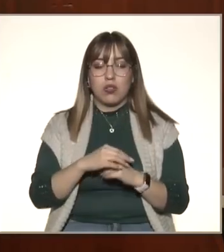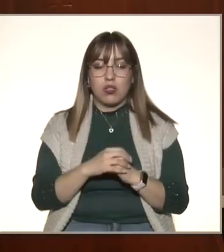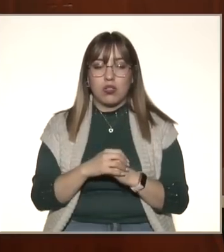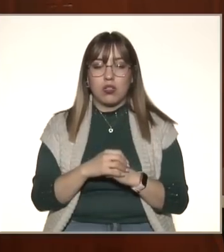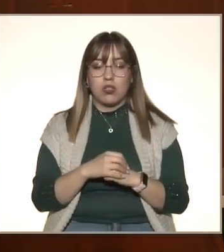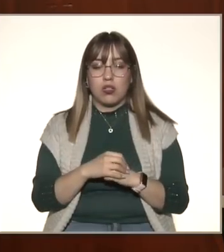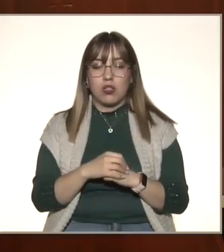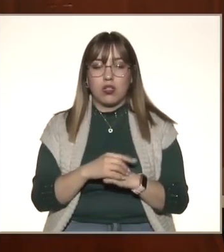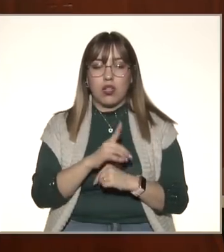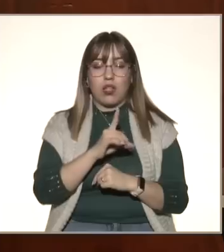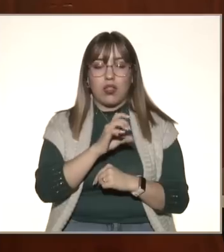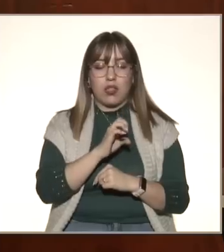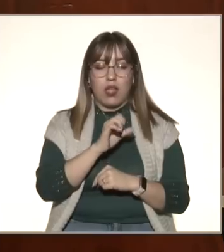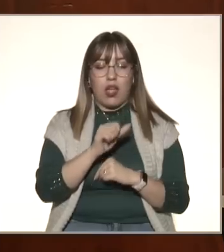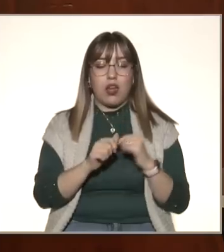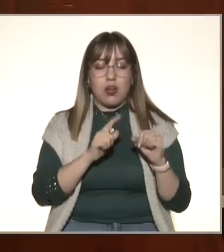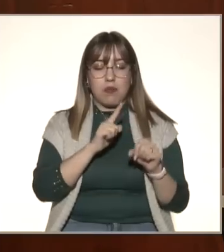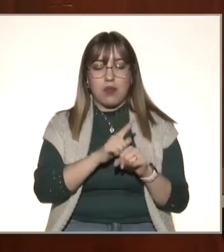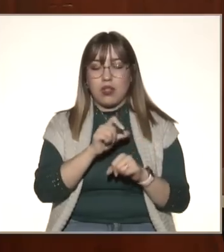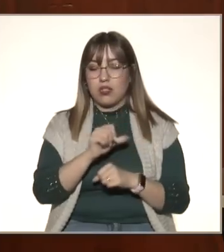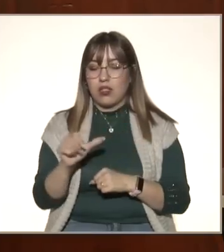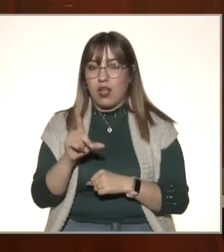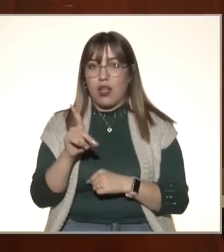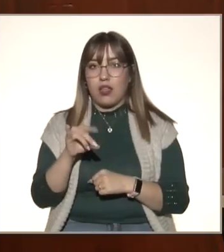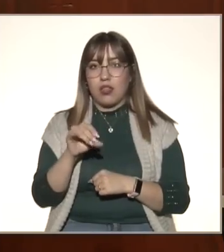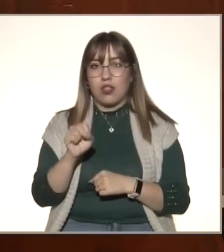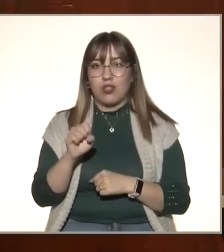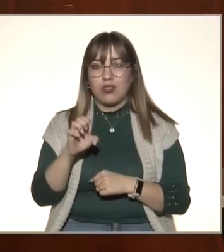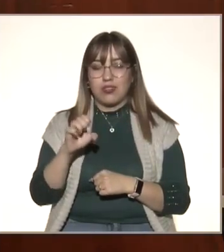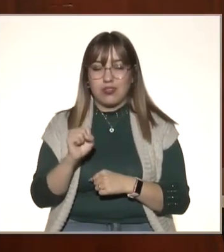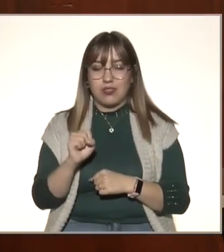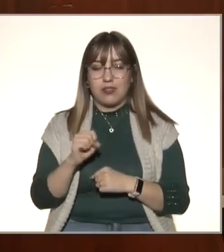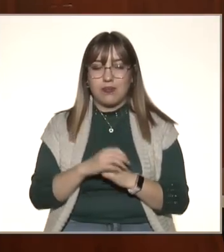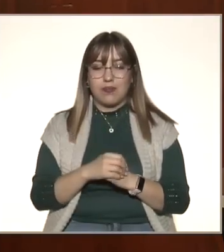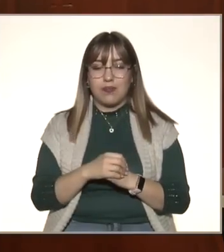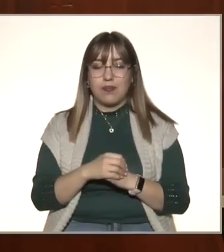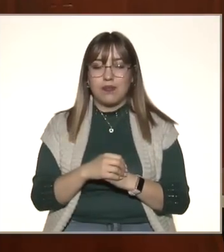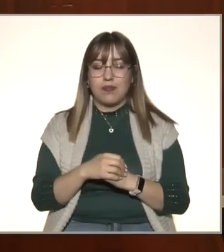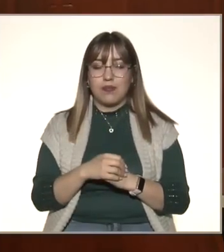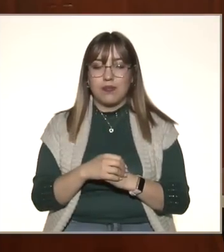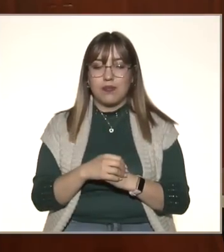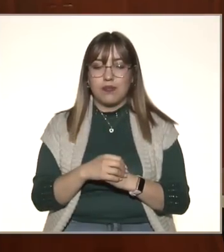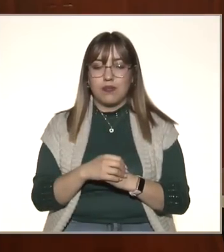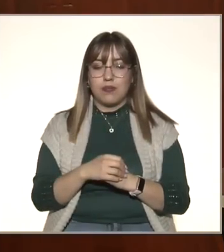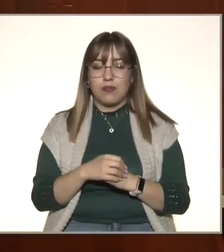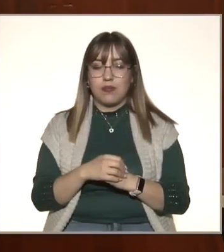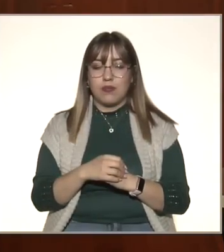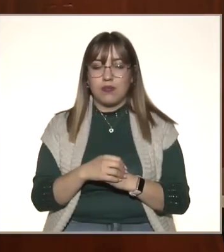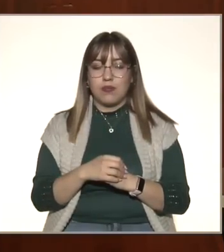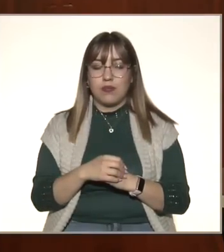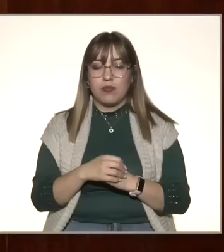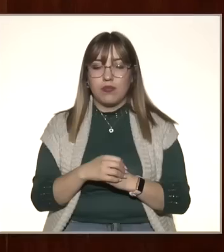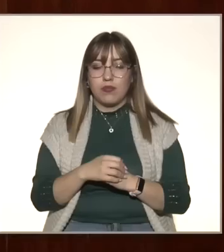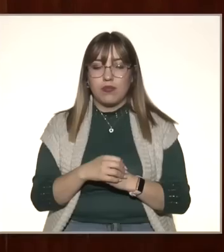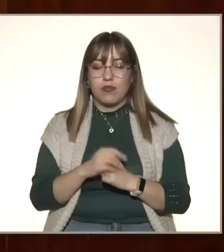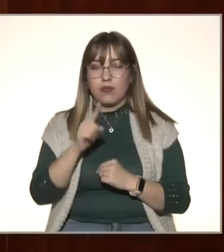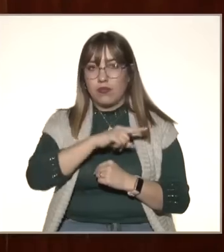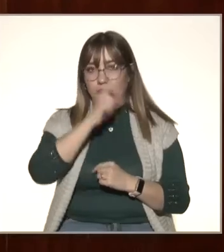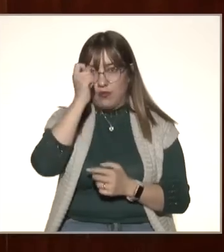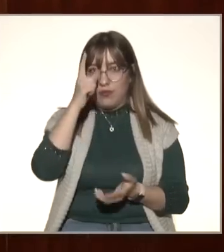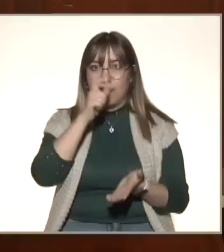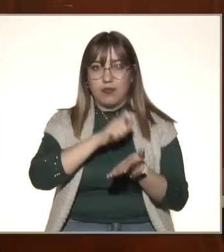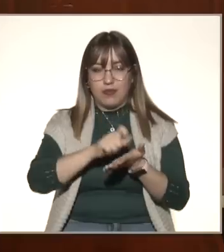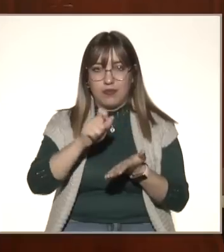De animales a dioses, en donde Yuval Noah Harari, que es un autor